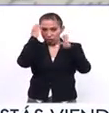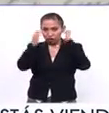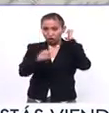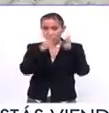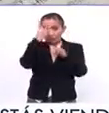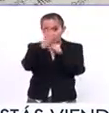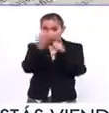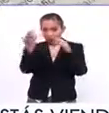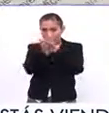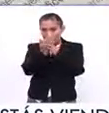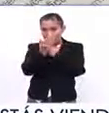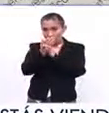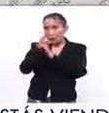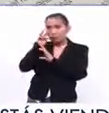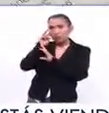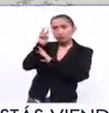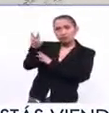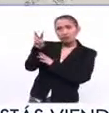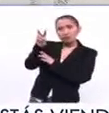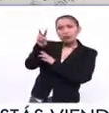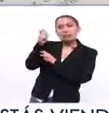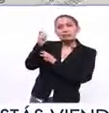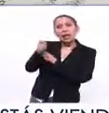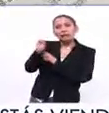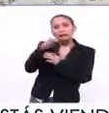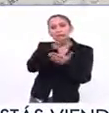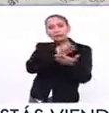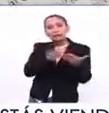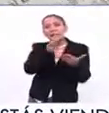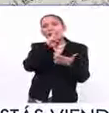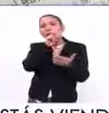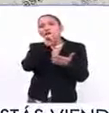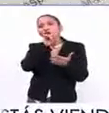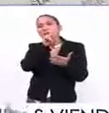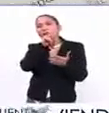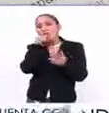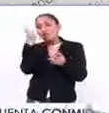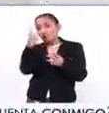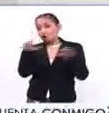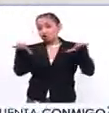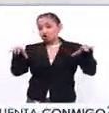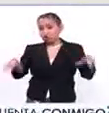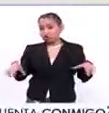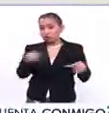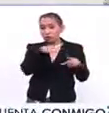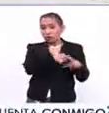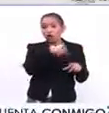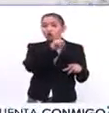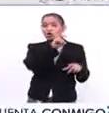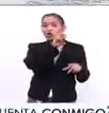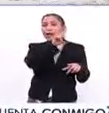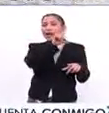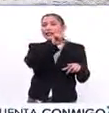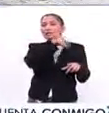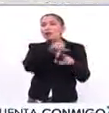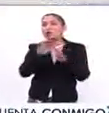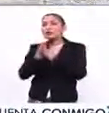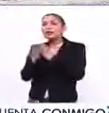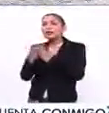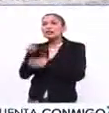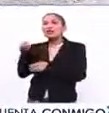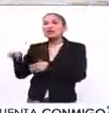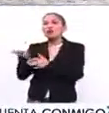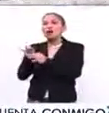la segunda parte de la exposición tiene que ver con leer a Remedios Varo desde dos grandes pilares. Uno es el surrealismo y el otro es la